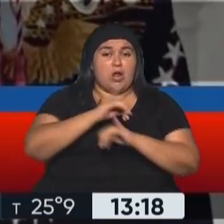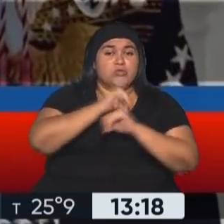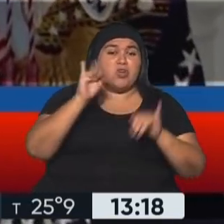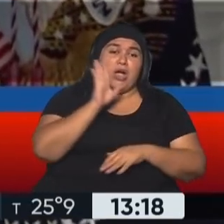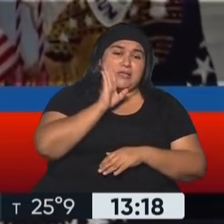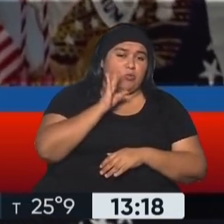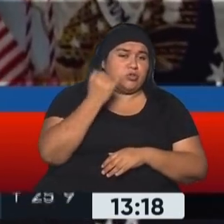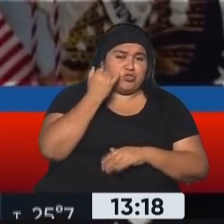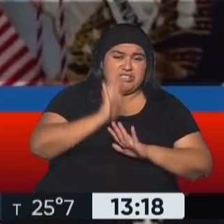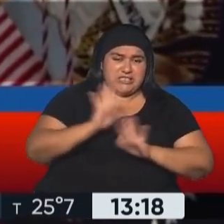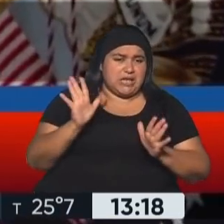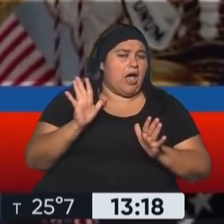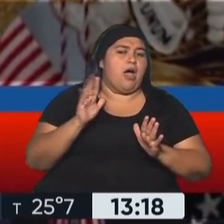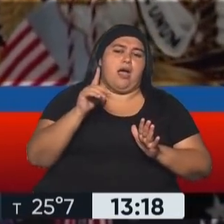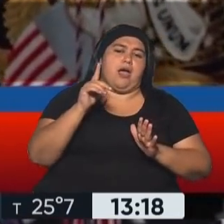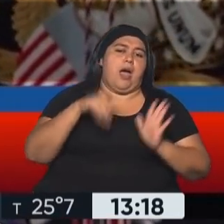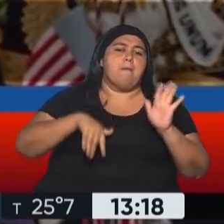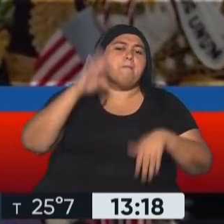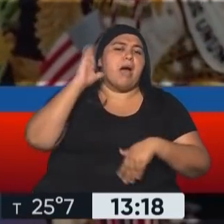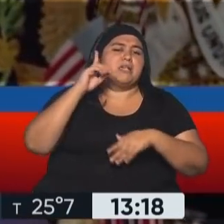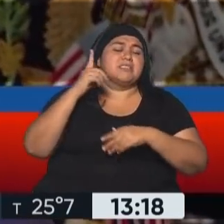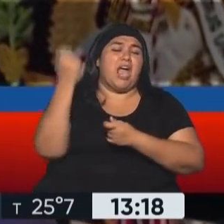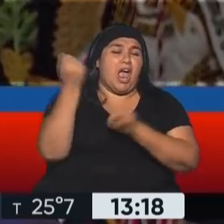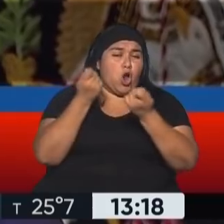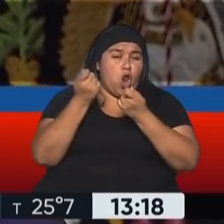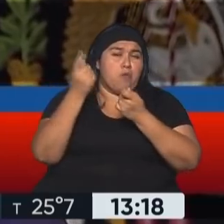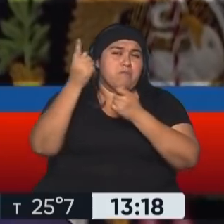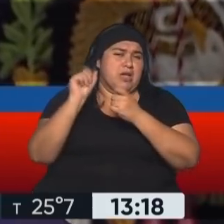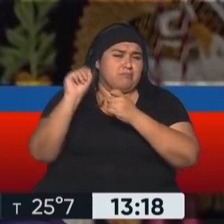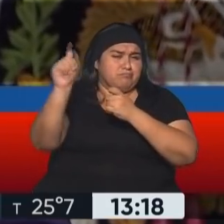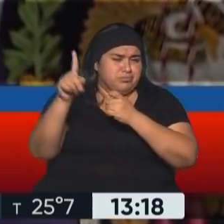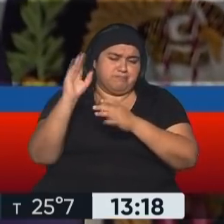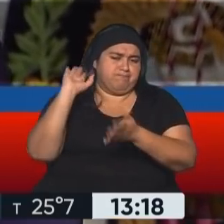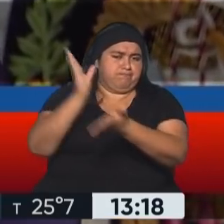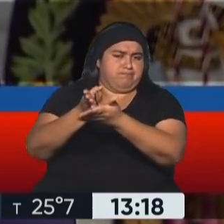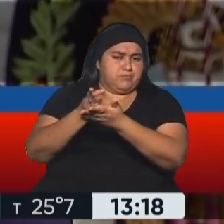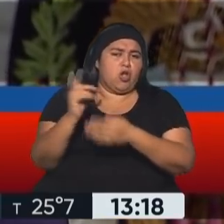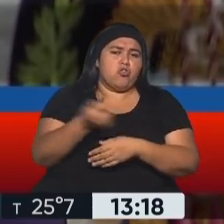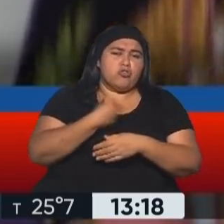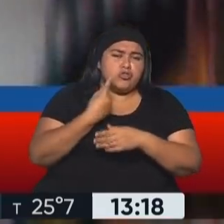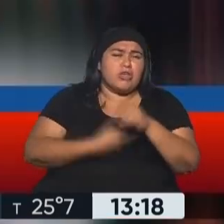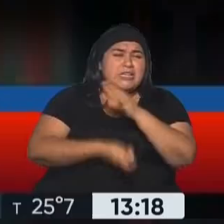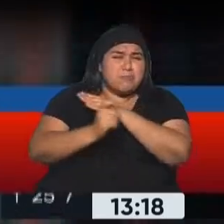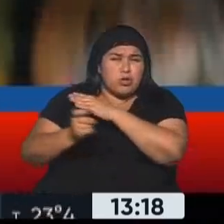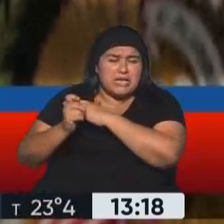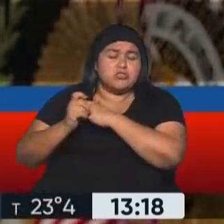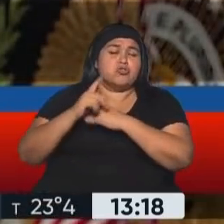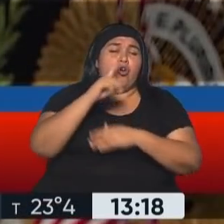is targeting the main artery of Russia's economy. We're banning all imports of Russian oil and gas and